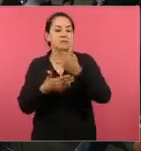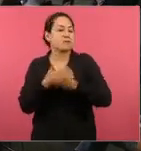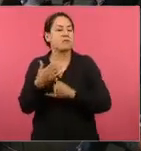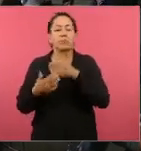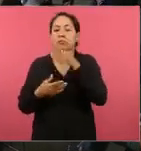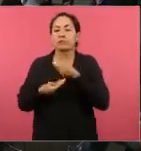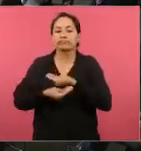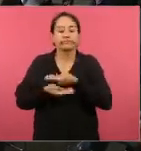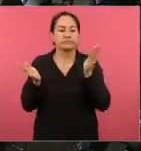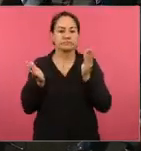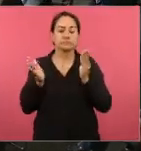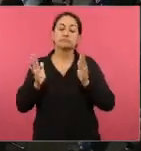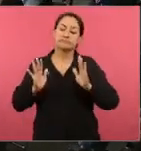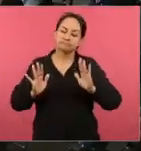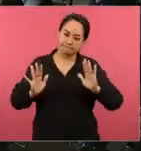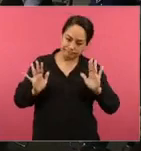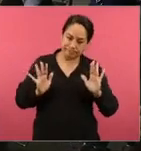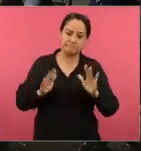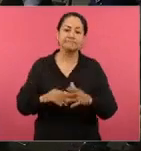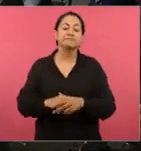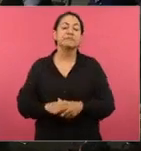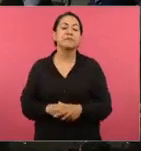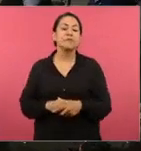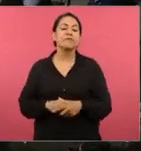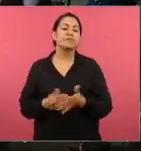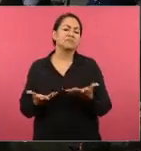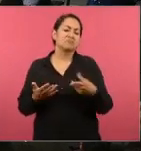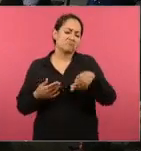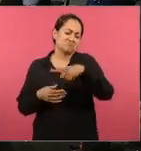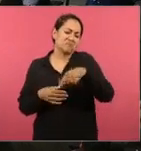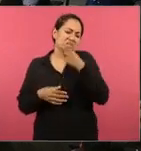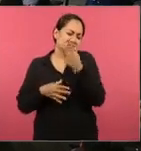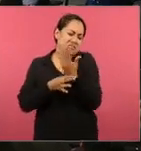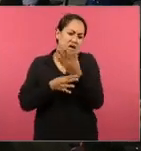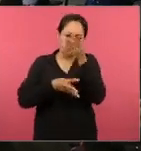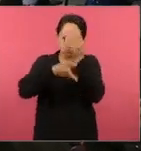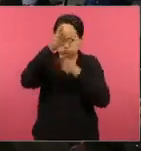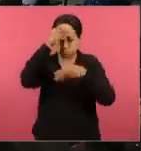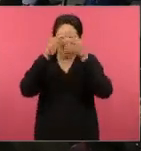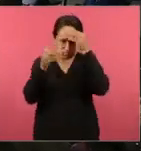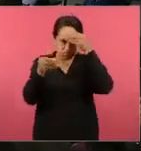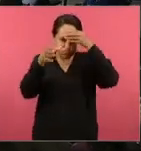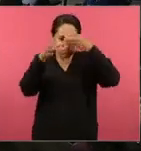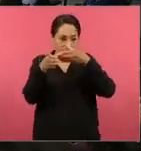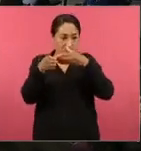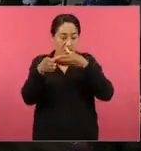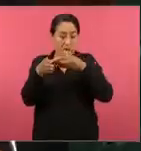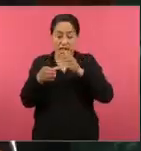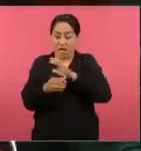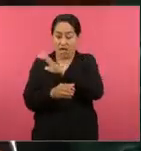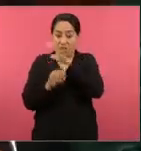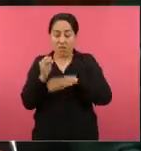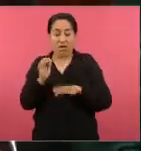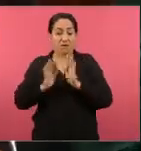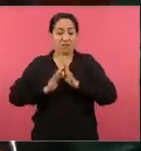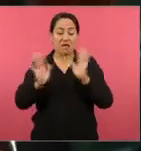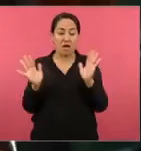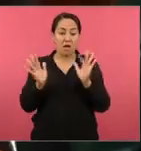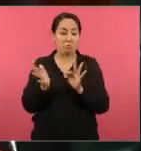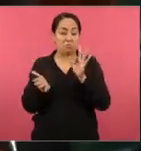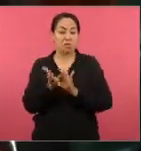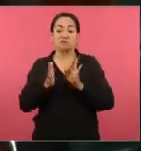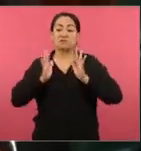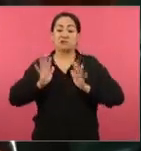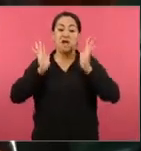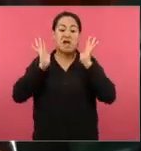de que el conocimiento no es acabado, no es rígido. Hoy hablaban también un poco